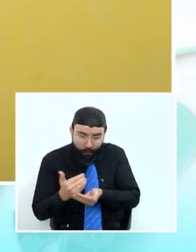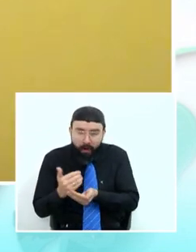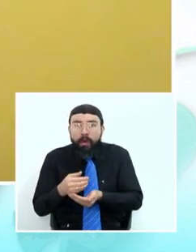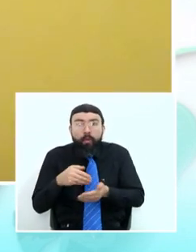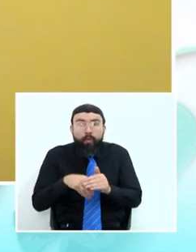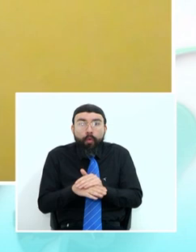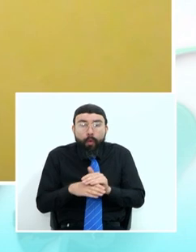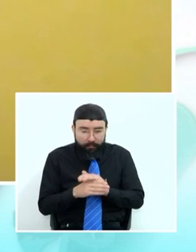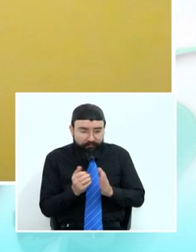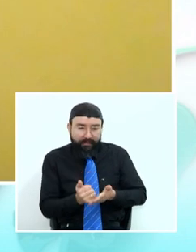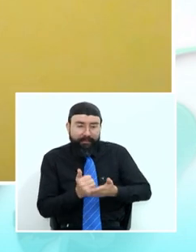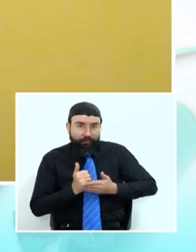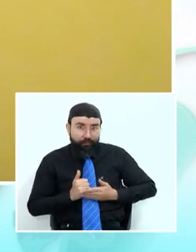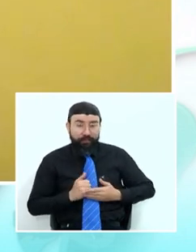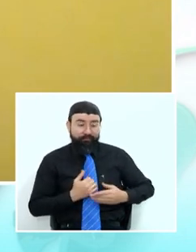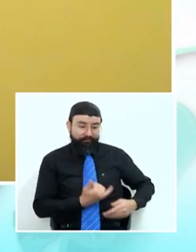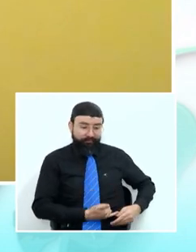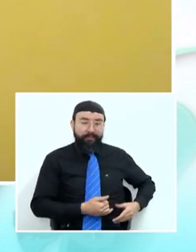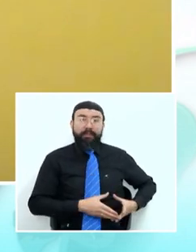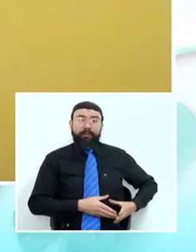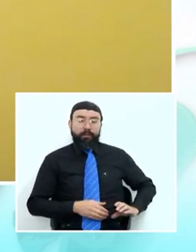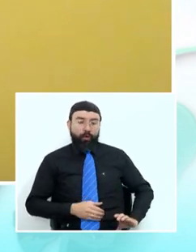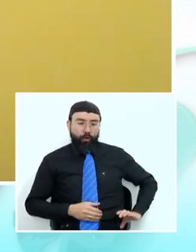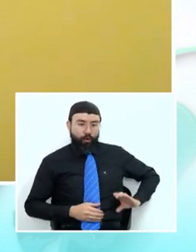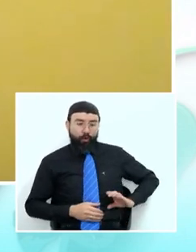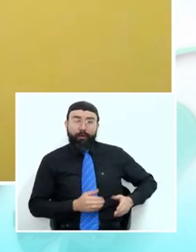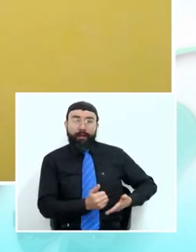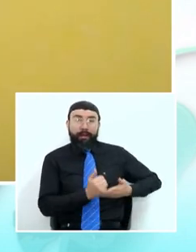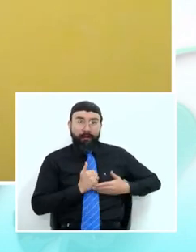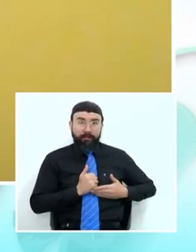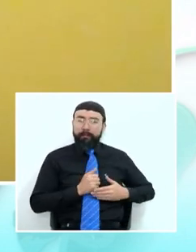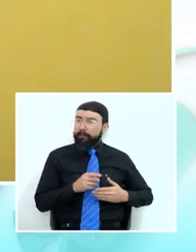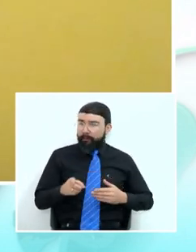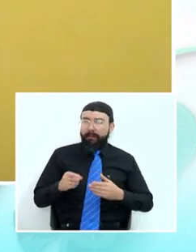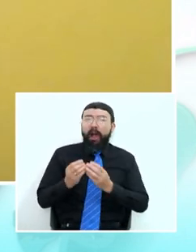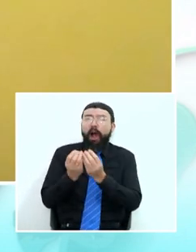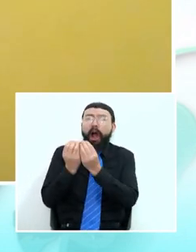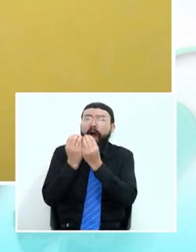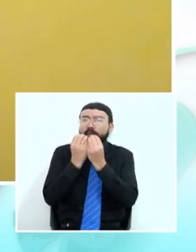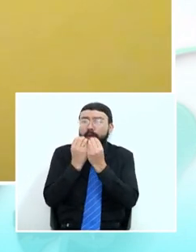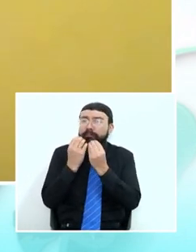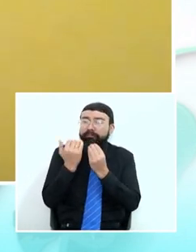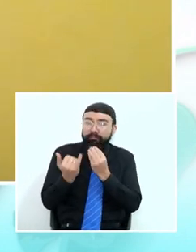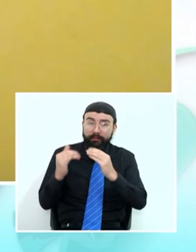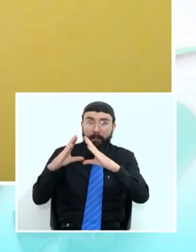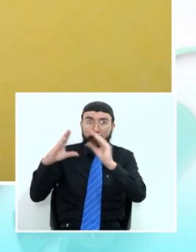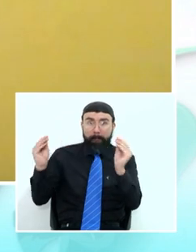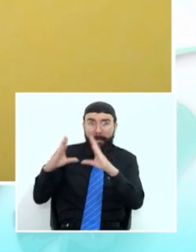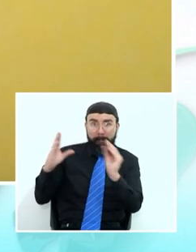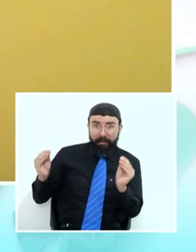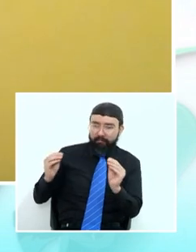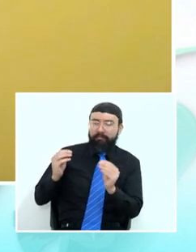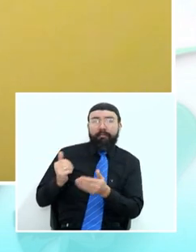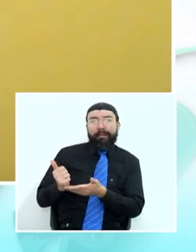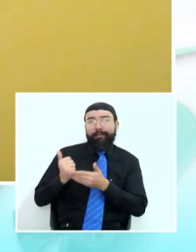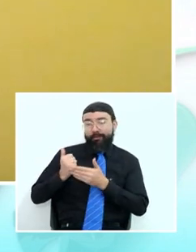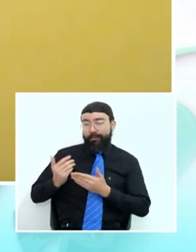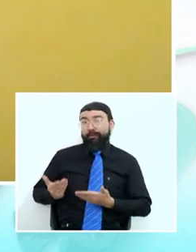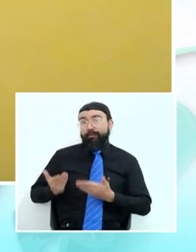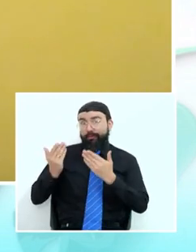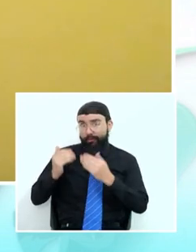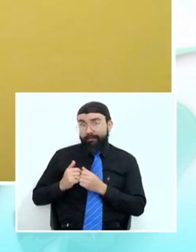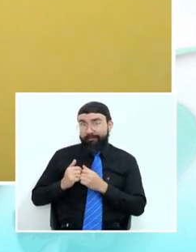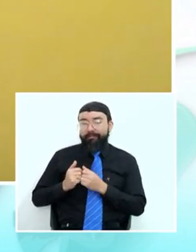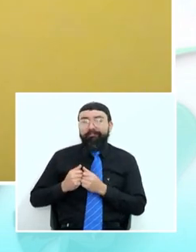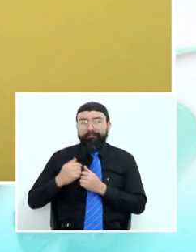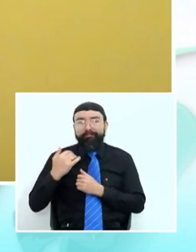aparte de la fruta, que es importante para utilizar estas dos sustancias que hablábamos, como es la